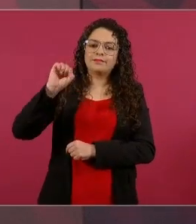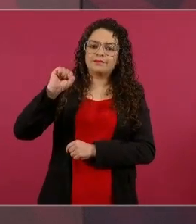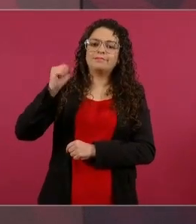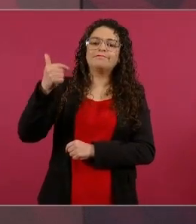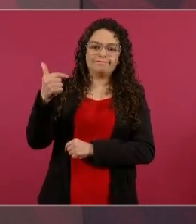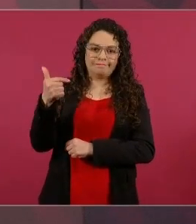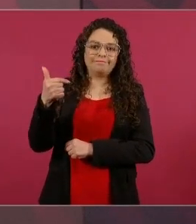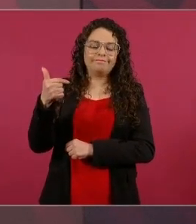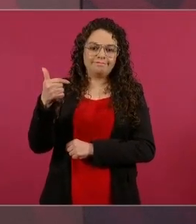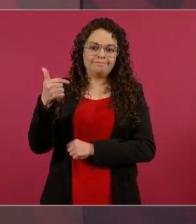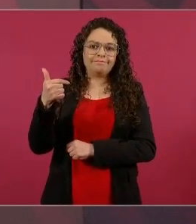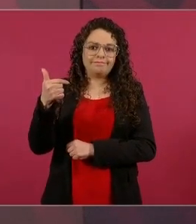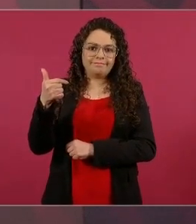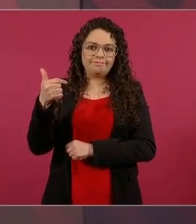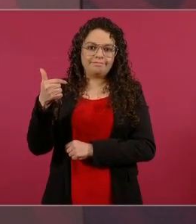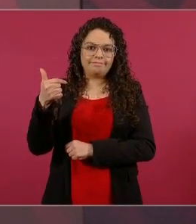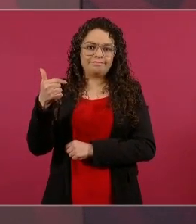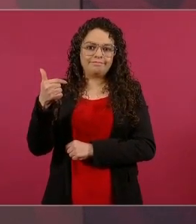Salinas